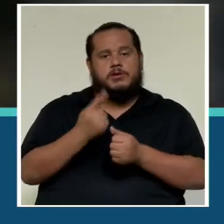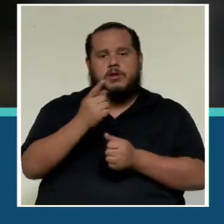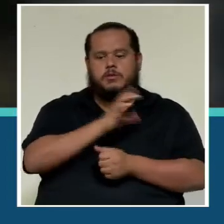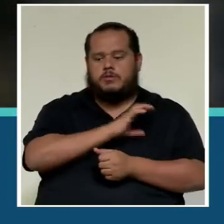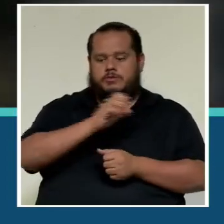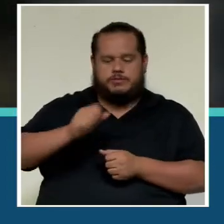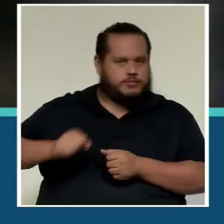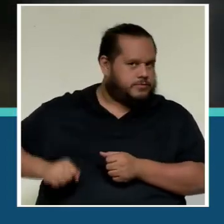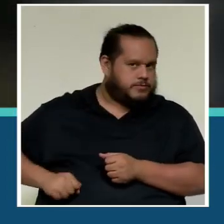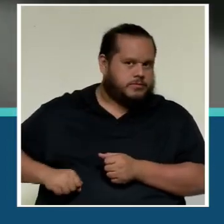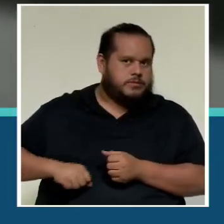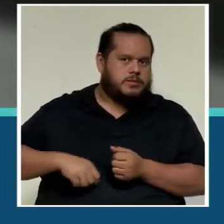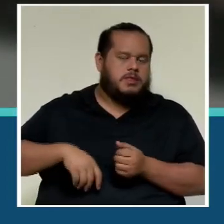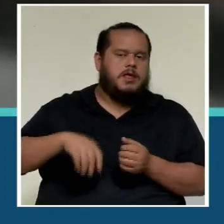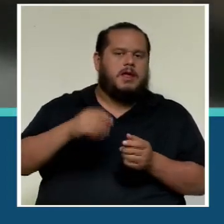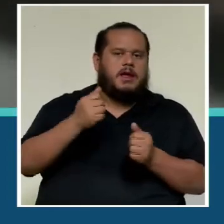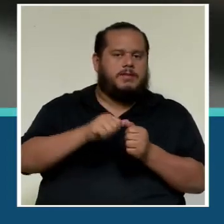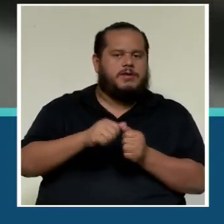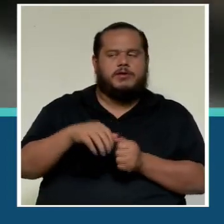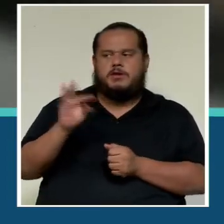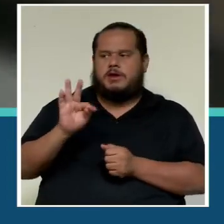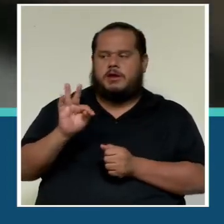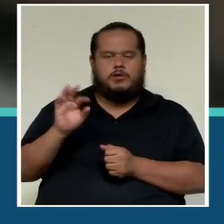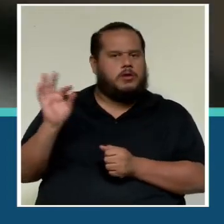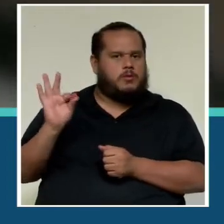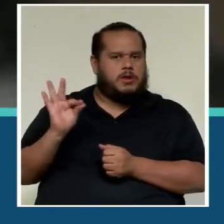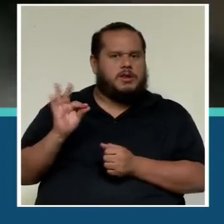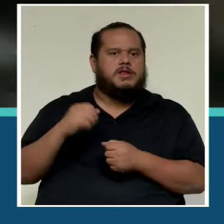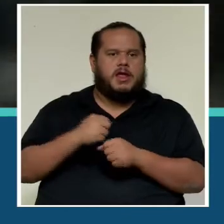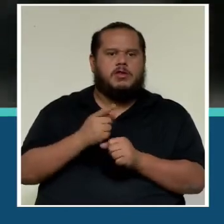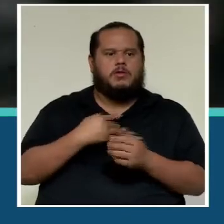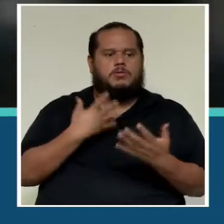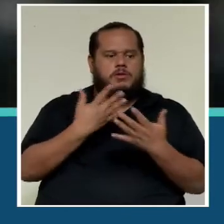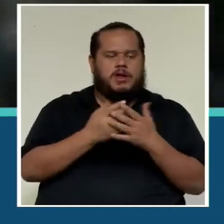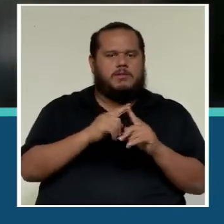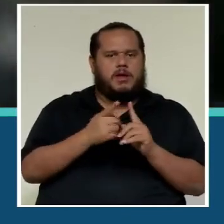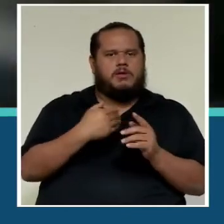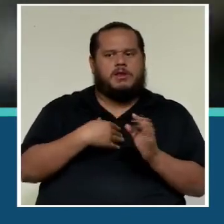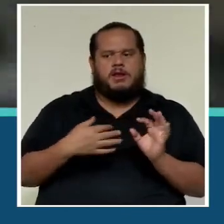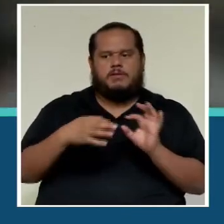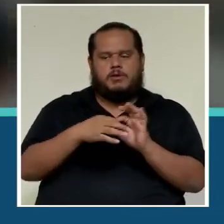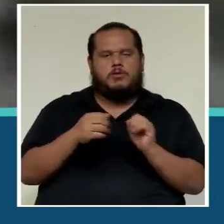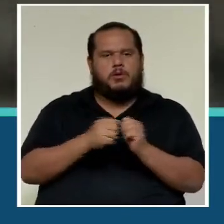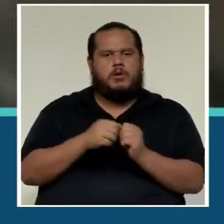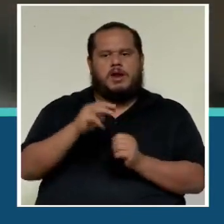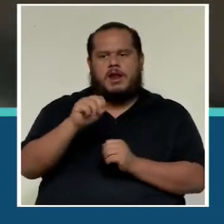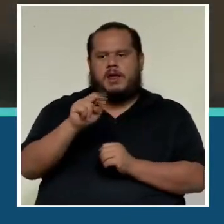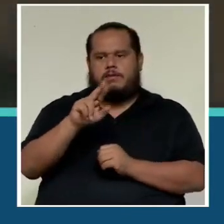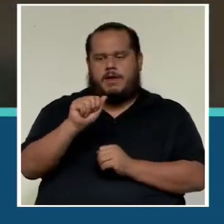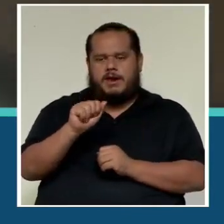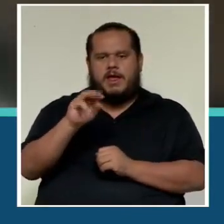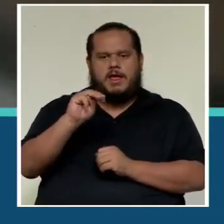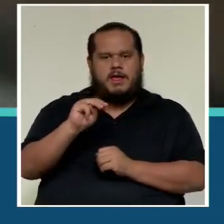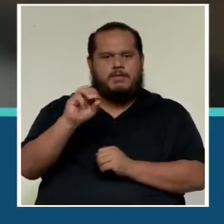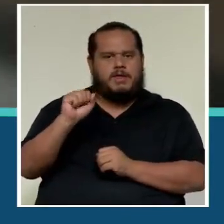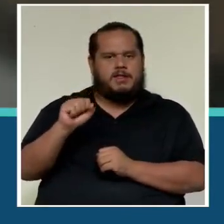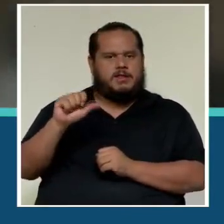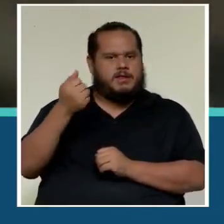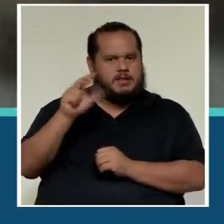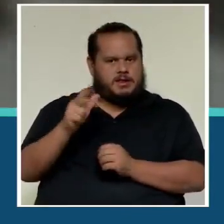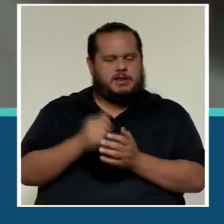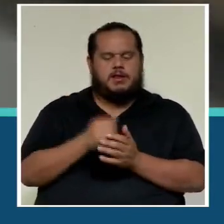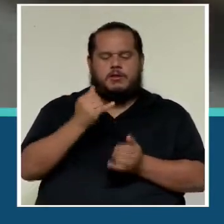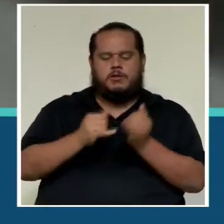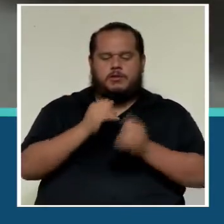salvadoreño de apellidos Trigueros Fuentes, quien cumplió una condena, pero que además tiene vínculos con la pandilla Mara MS-13. En los últimos años,